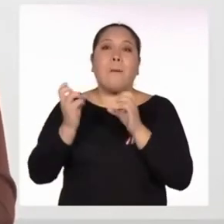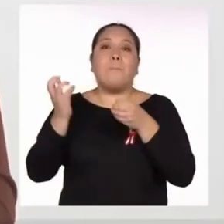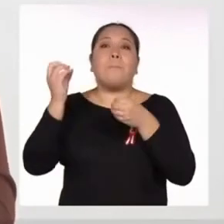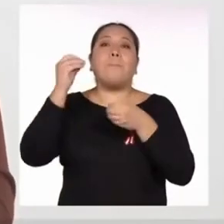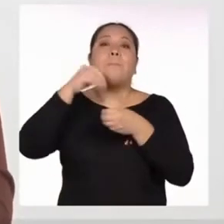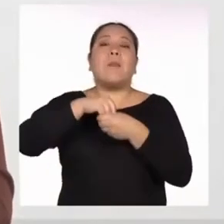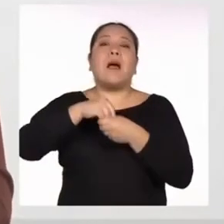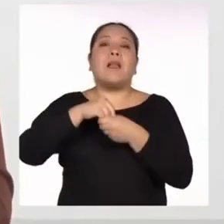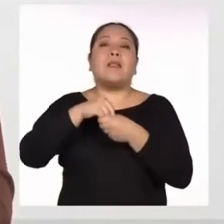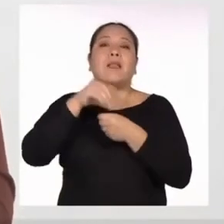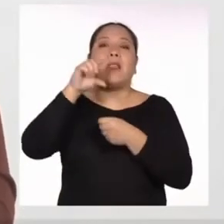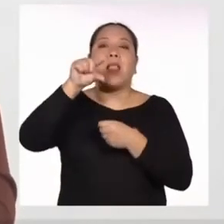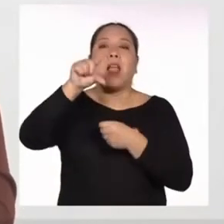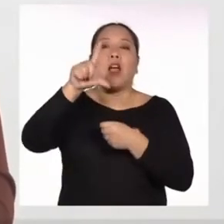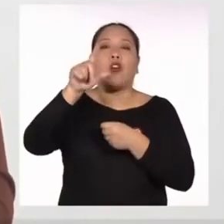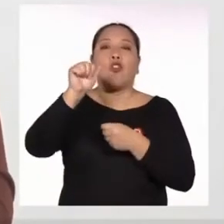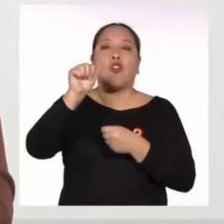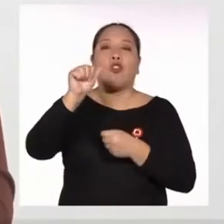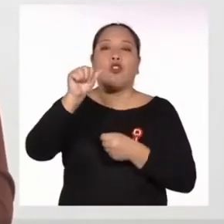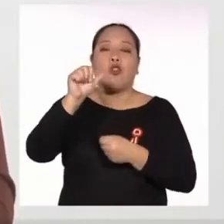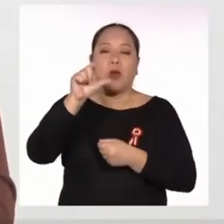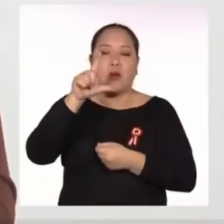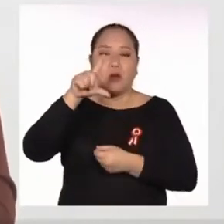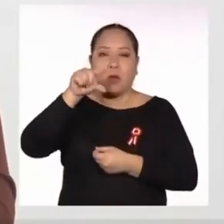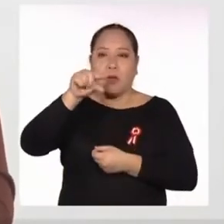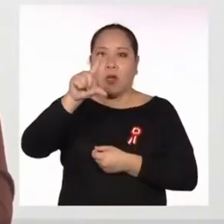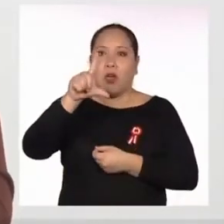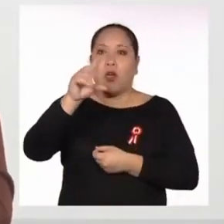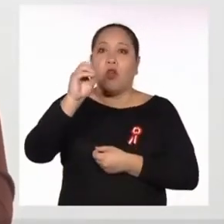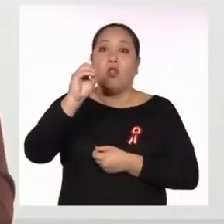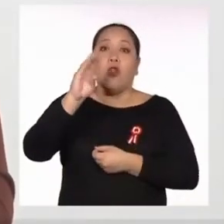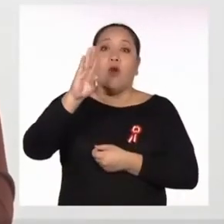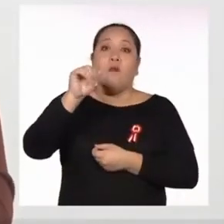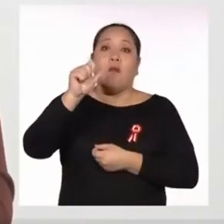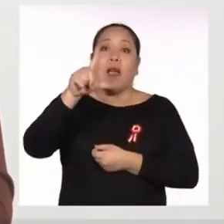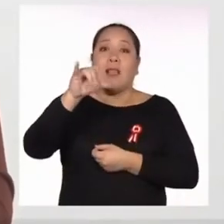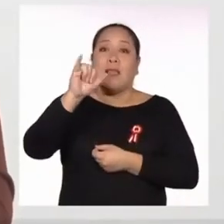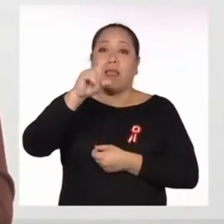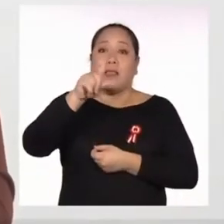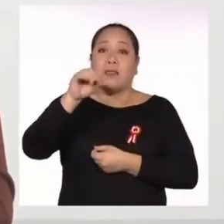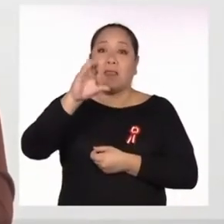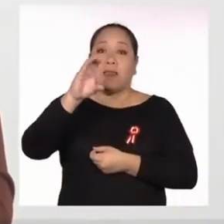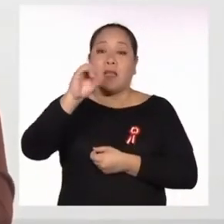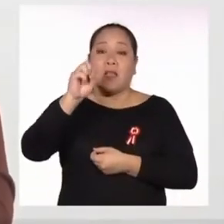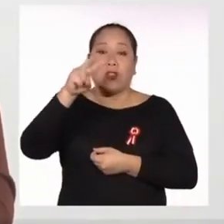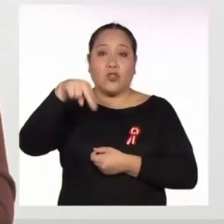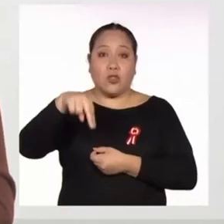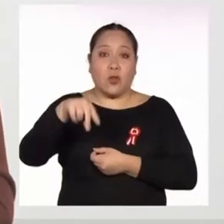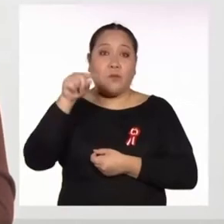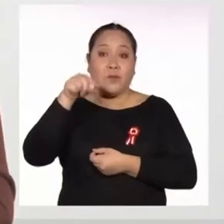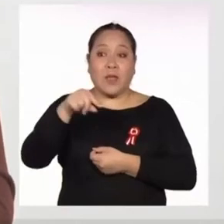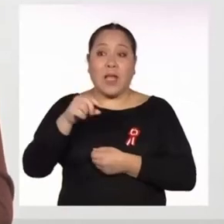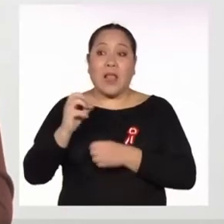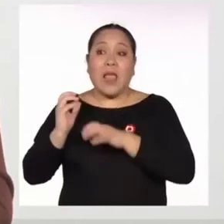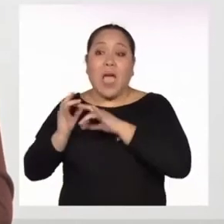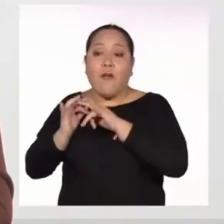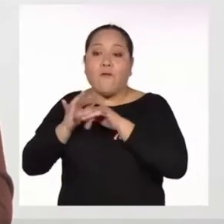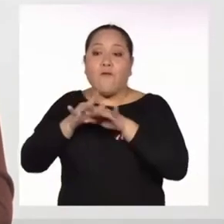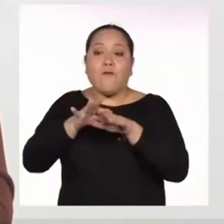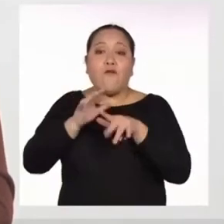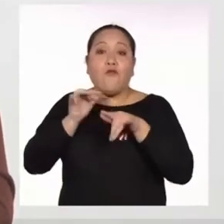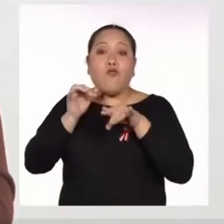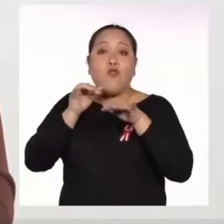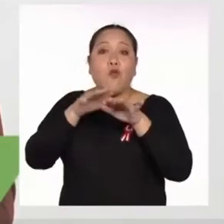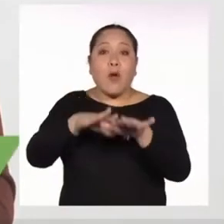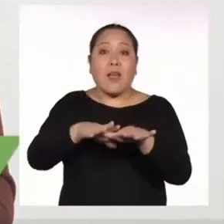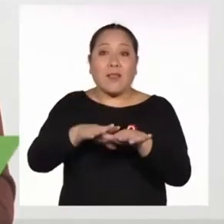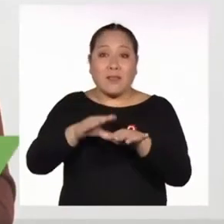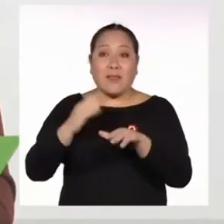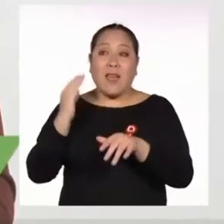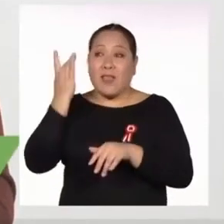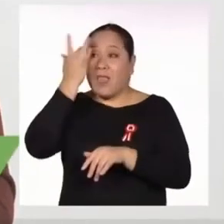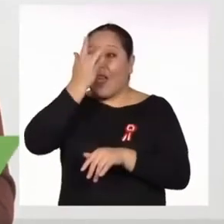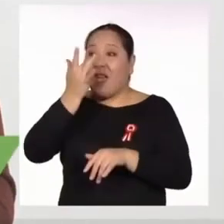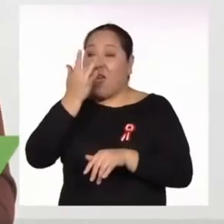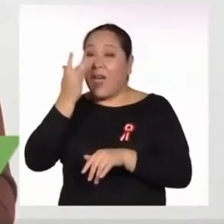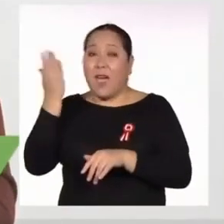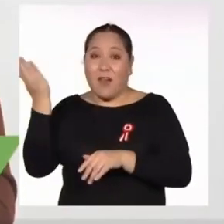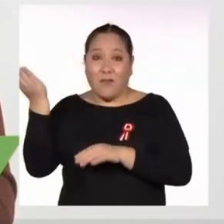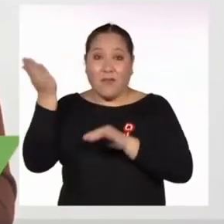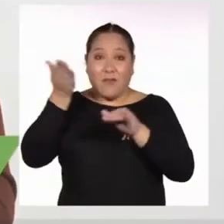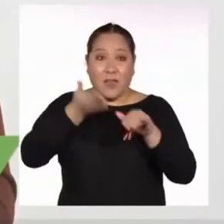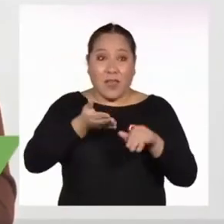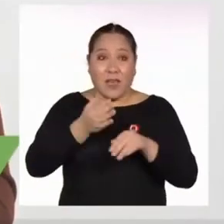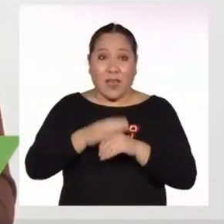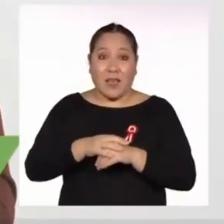gustaría resaltar la influencia africana en nuestro país su importancia es tal que todos los